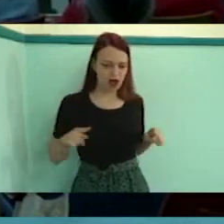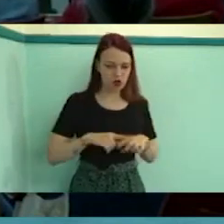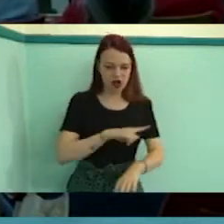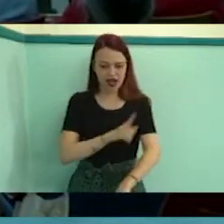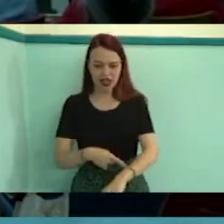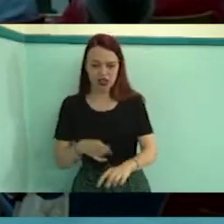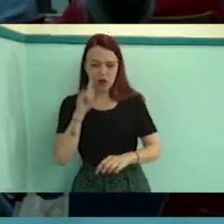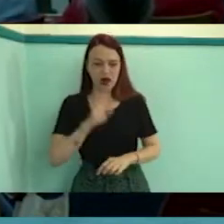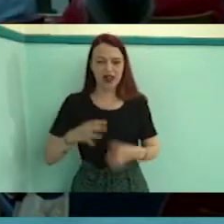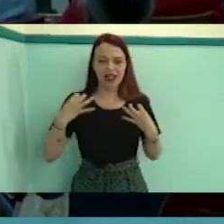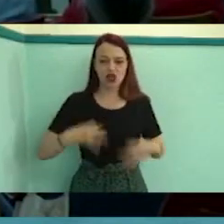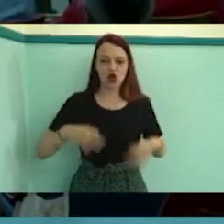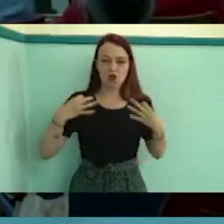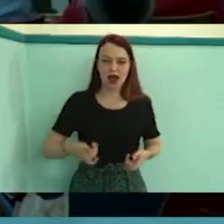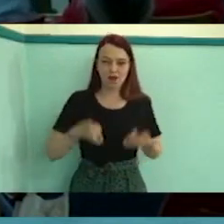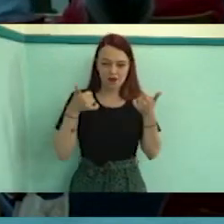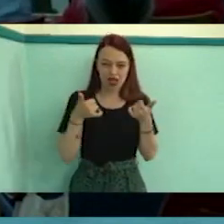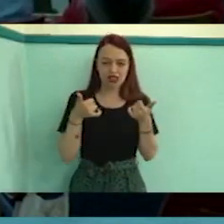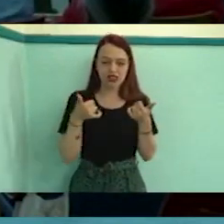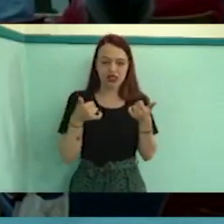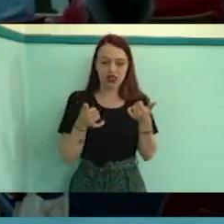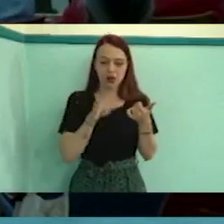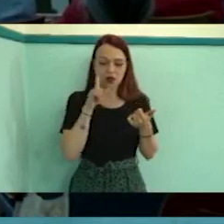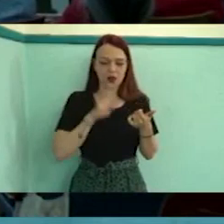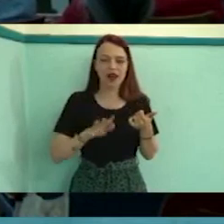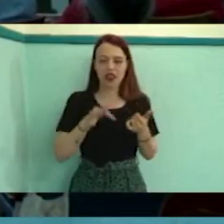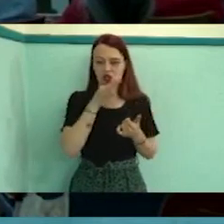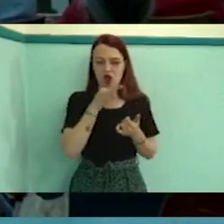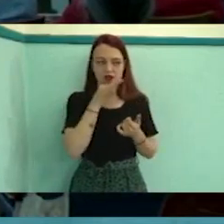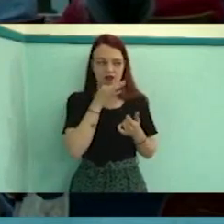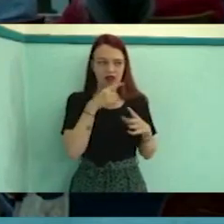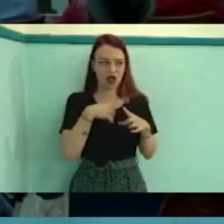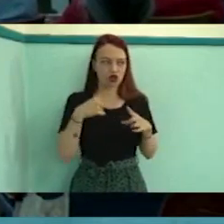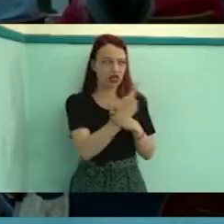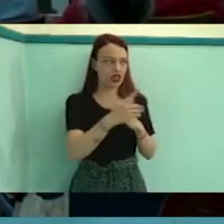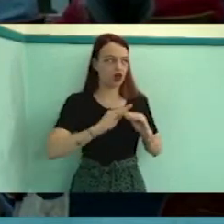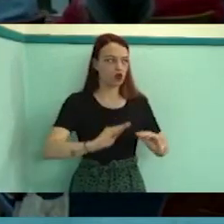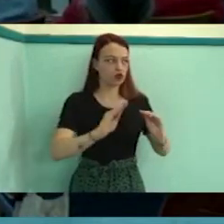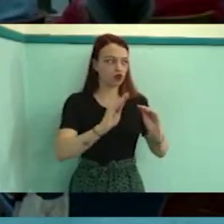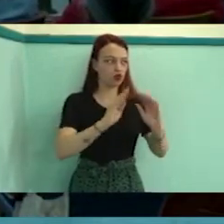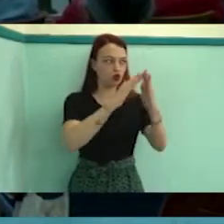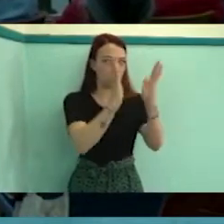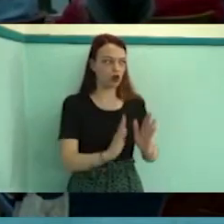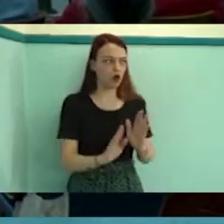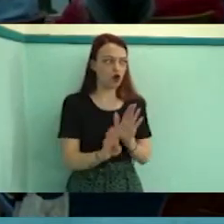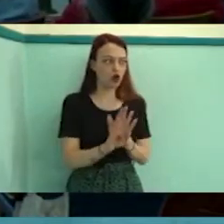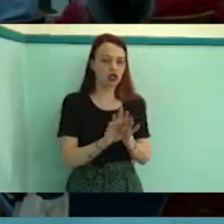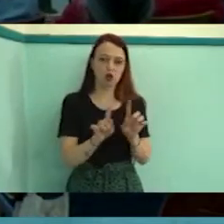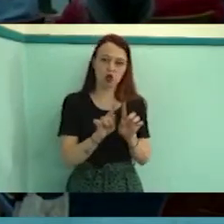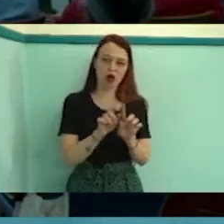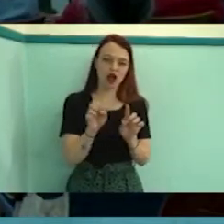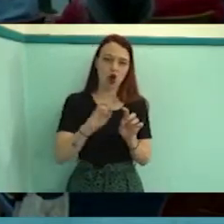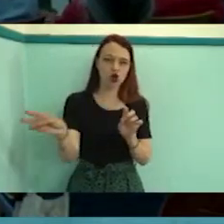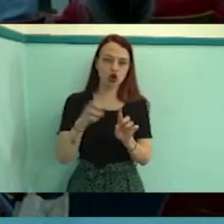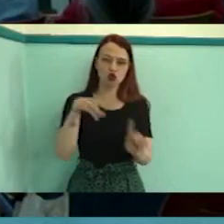se está normalizando más Por así decirlo que creo que todavía queda muchísimo por avanzar que cada uno pues tenga un cuerpo y demás sí que se sigue promoviendo pero desde otro punto de